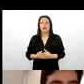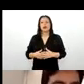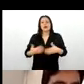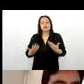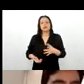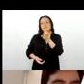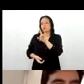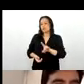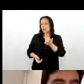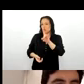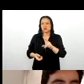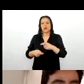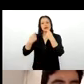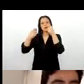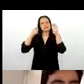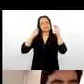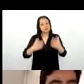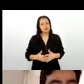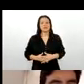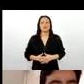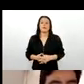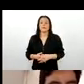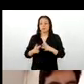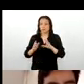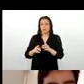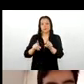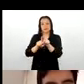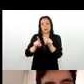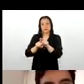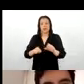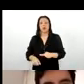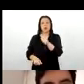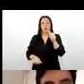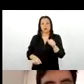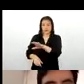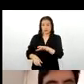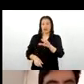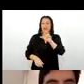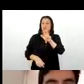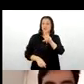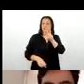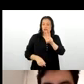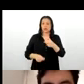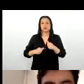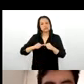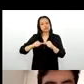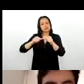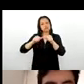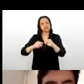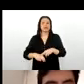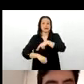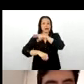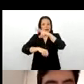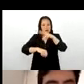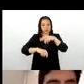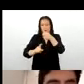de turismo. Bueno, aparte de esas áreas, tenemos 32 áreas de conservación regional que lo administran las